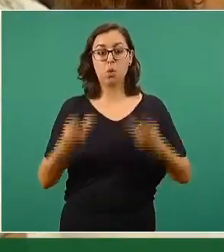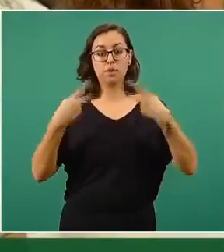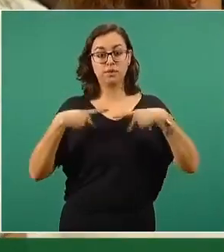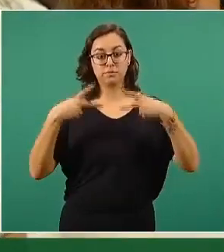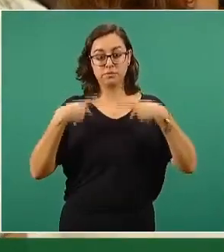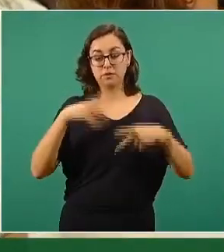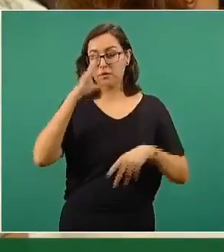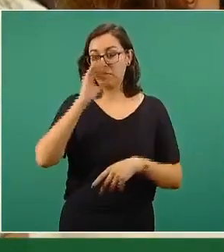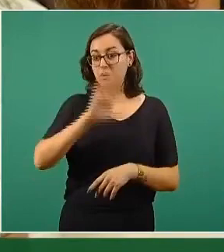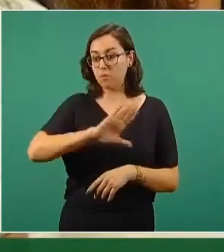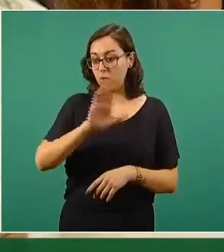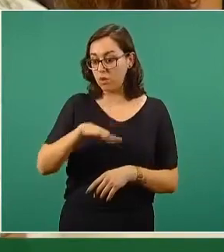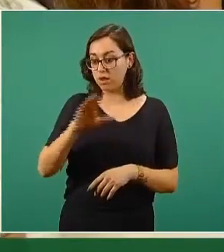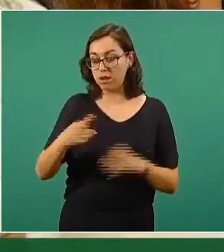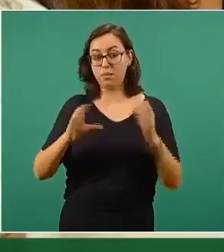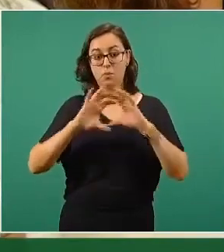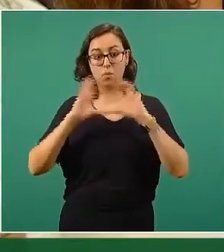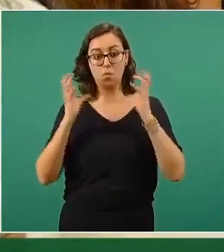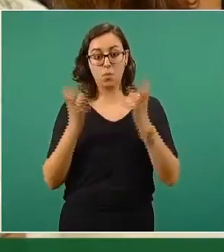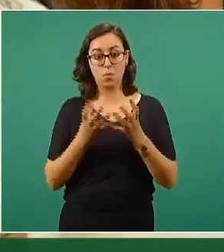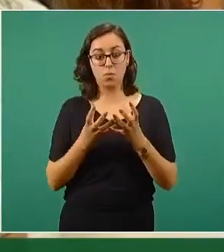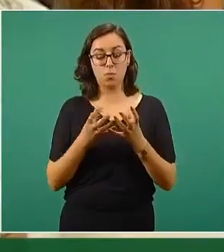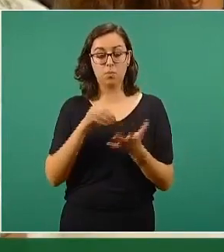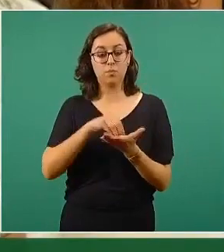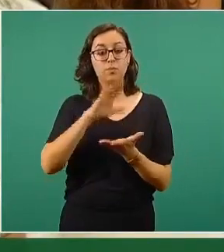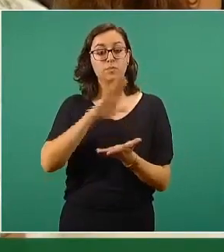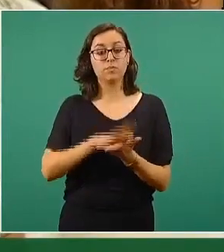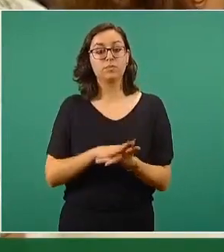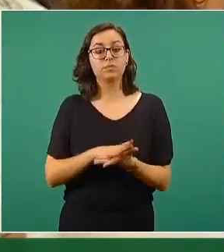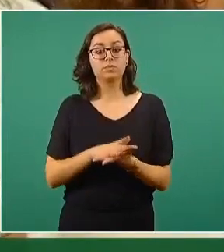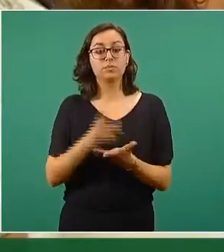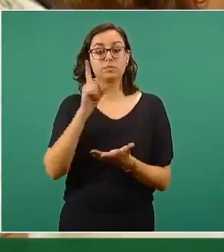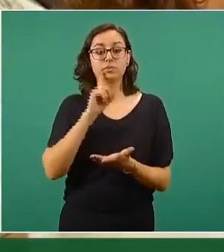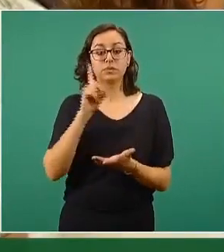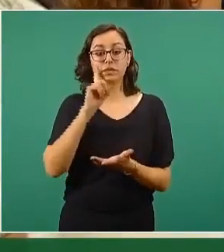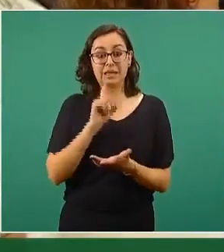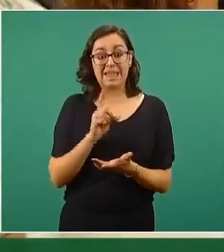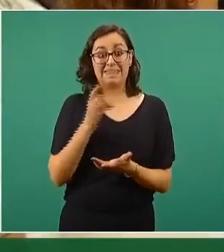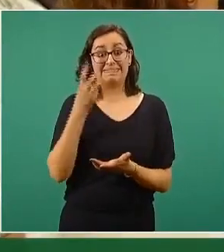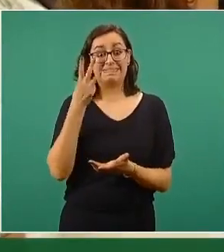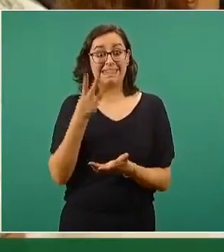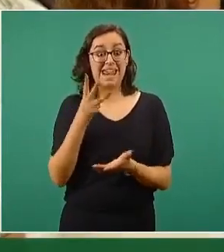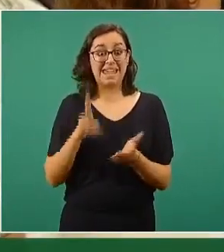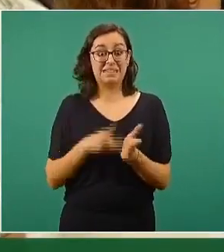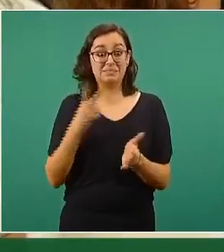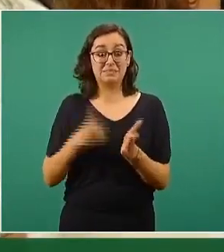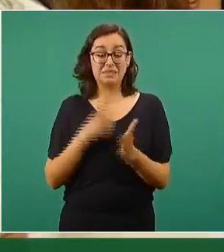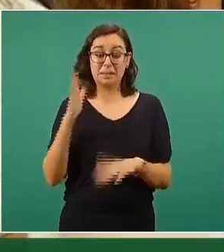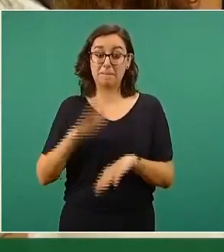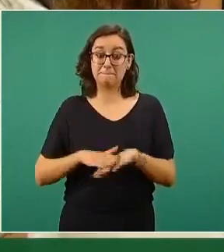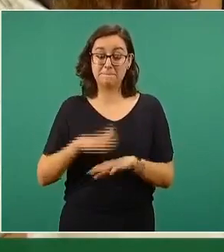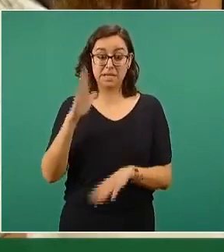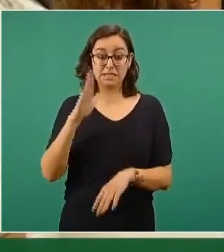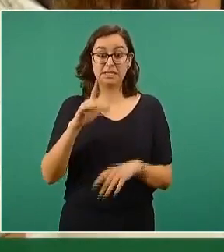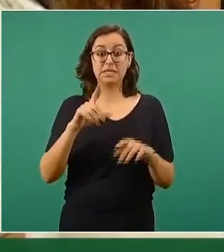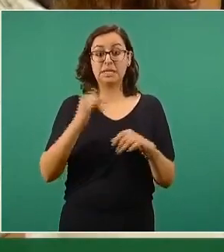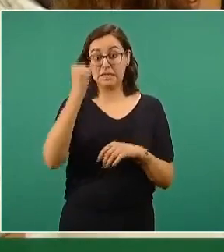por COVID-19 en el mundo. El reporte estima que las muertes son casi 3 veces más altas en India y México y un